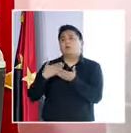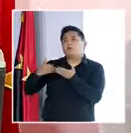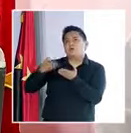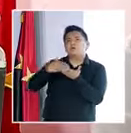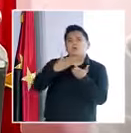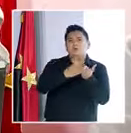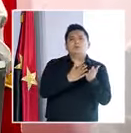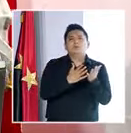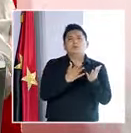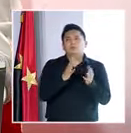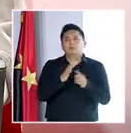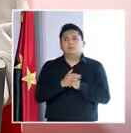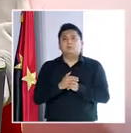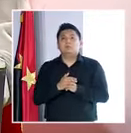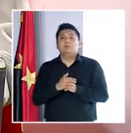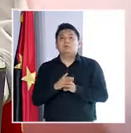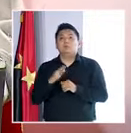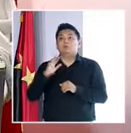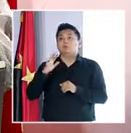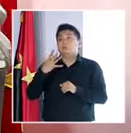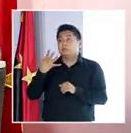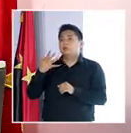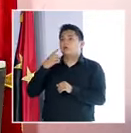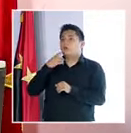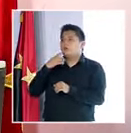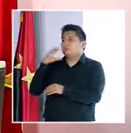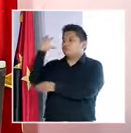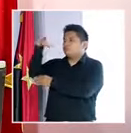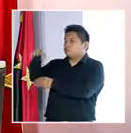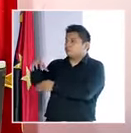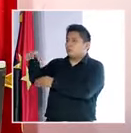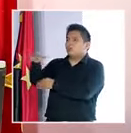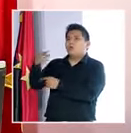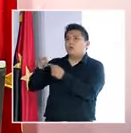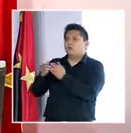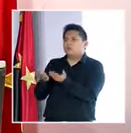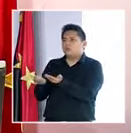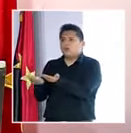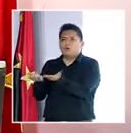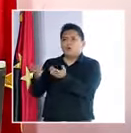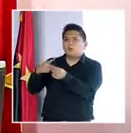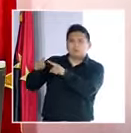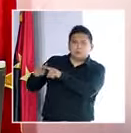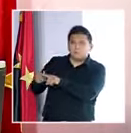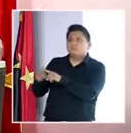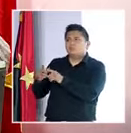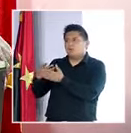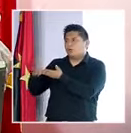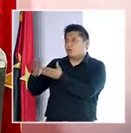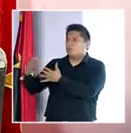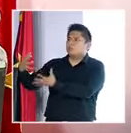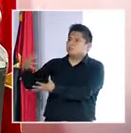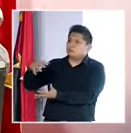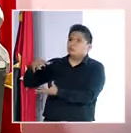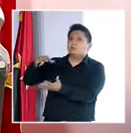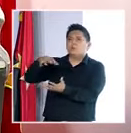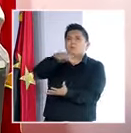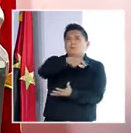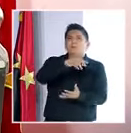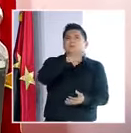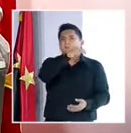adquisición de 5 combos de maquinaria amarilla para mantener las vías